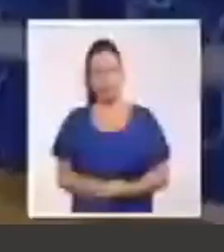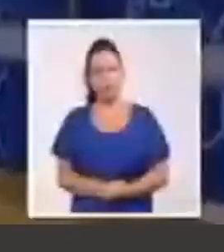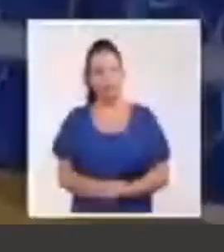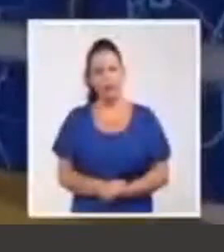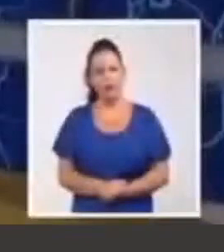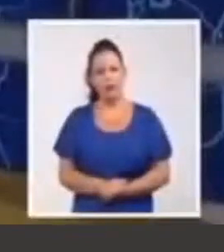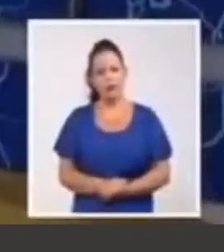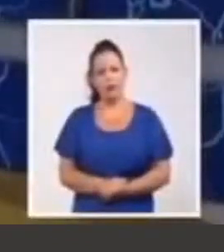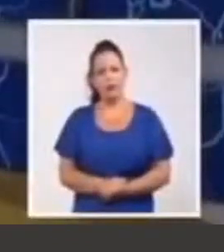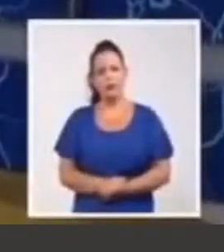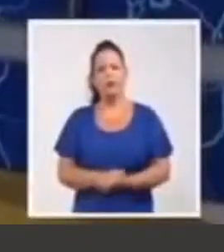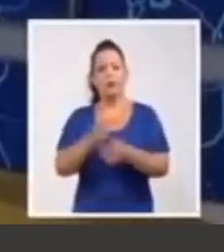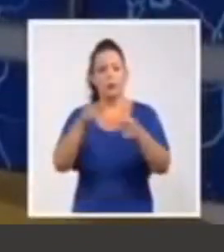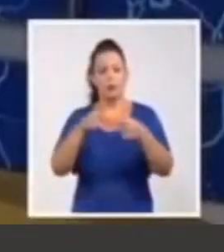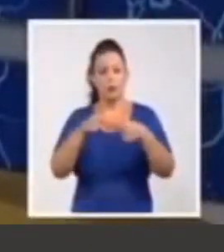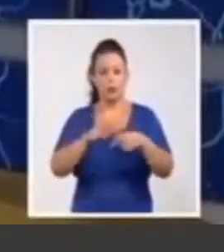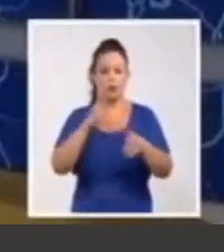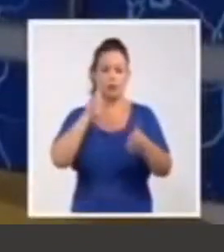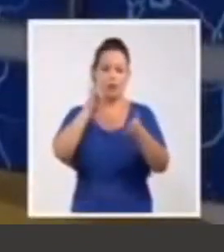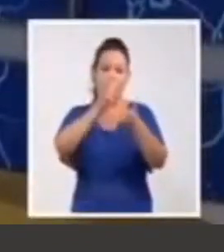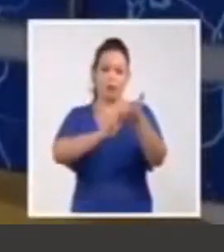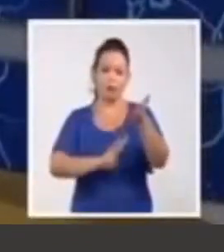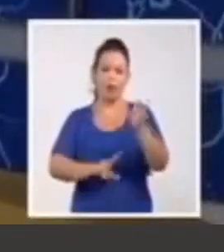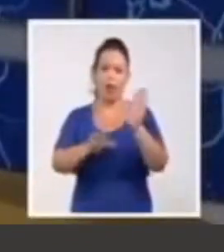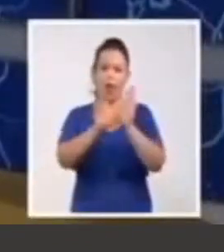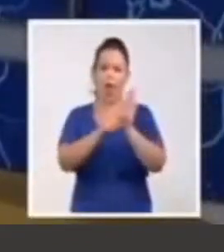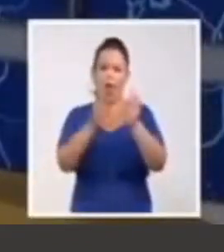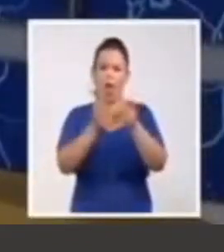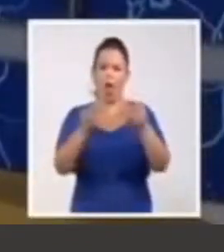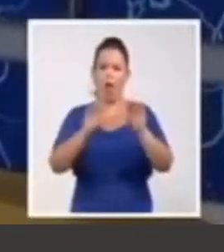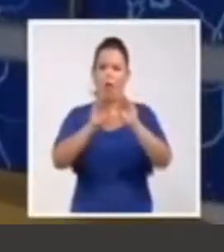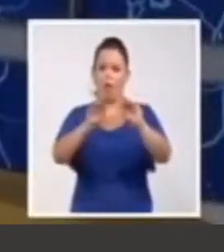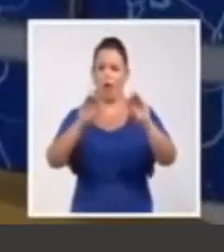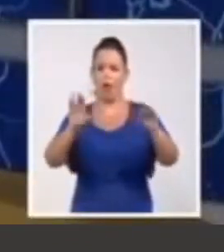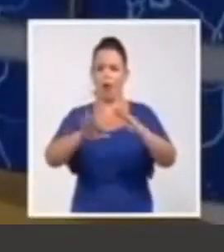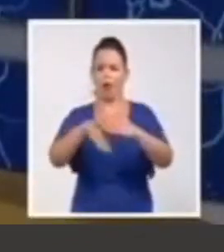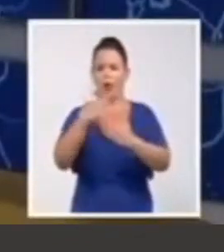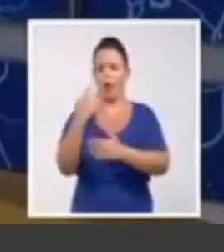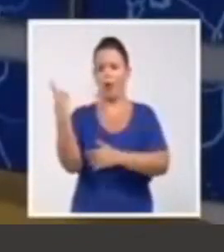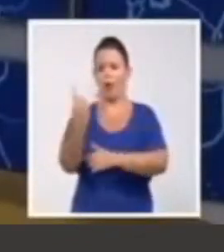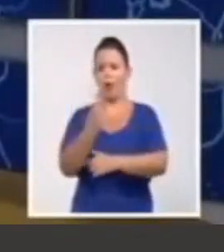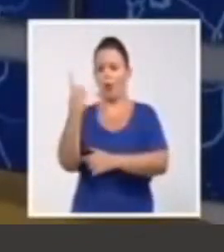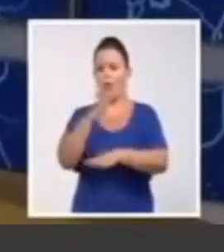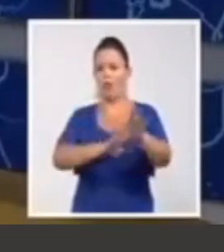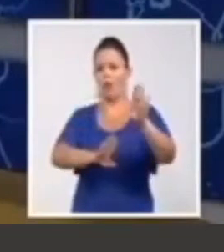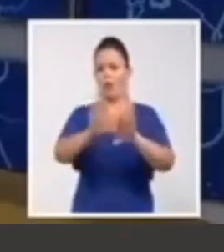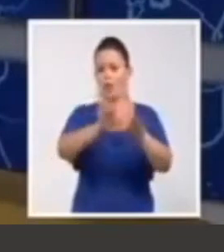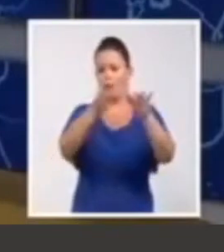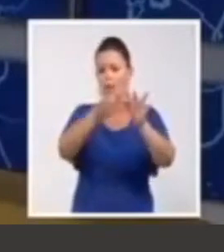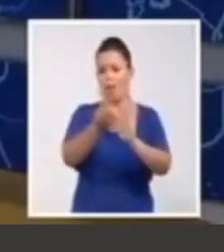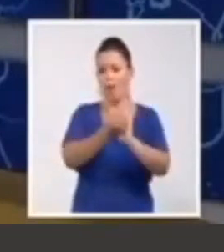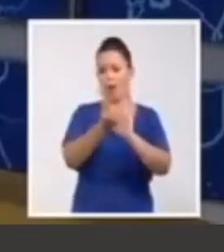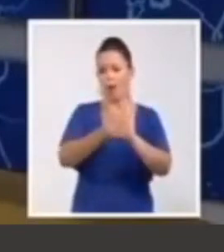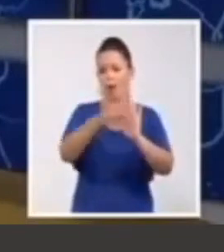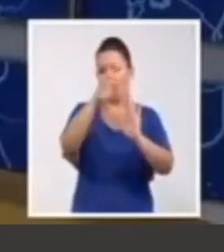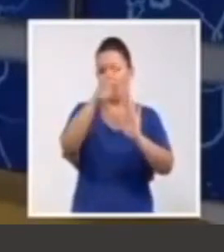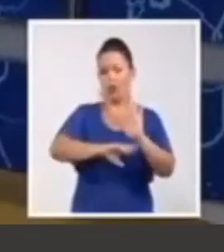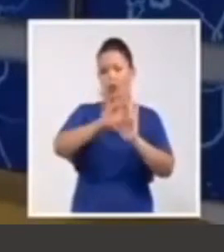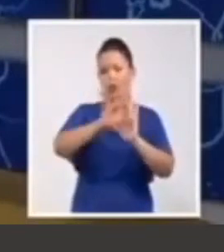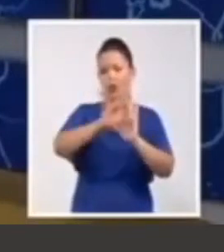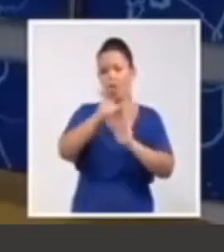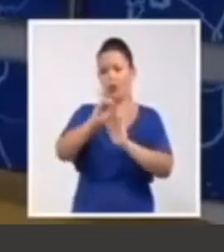dura una convocatoria al día nacional de la defensa de acuerdo con lo aprobado en la resolución 001 del